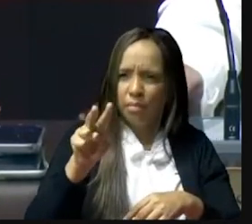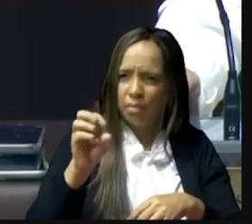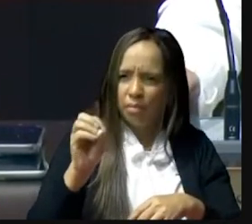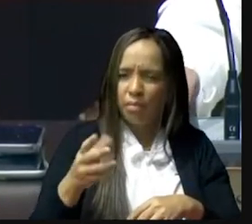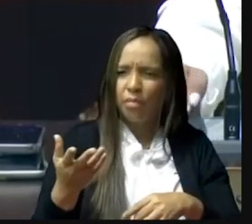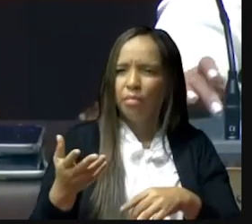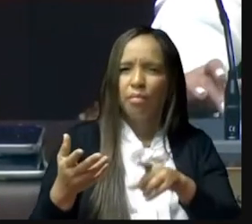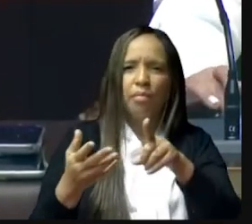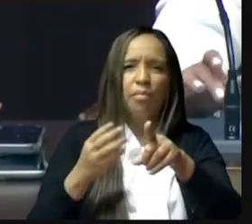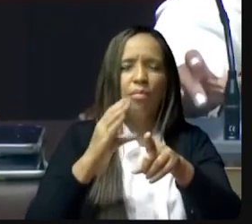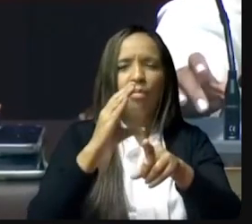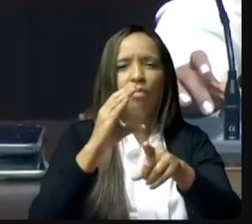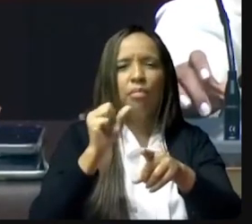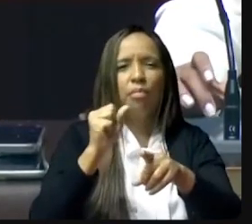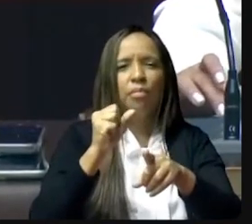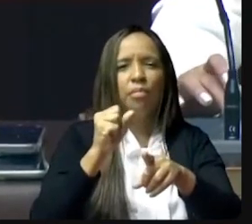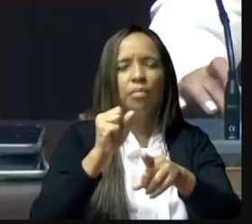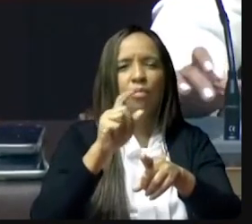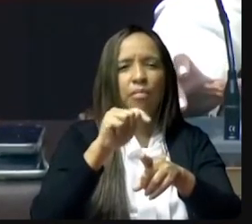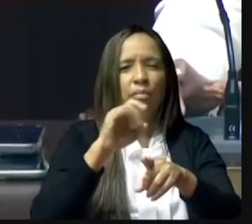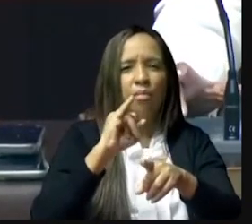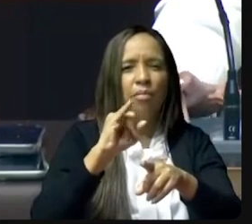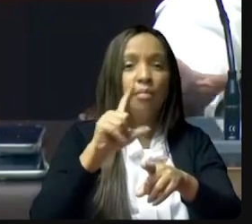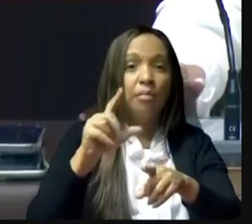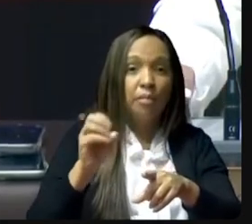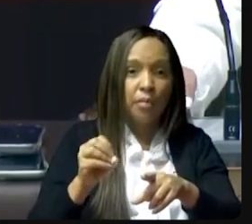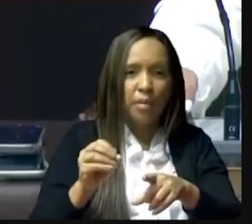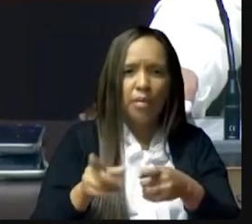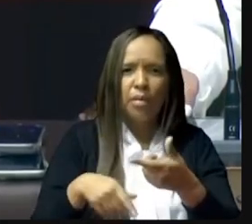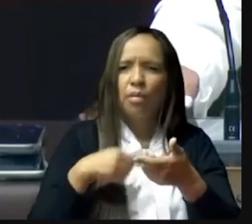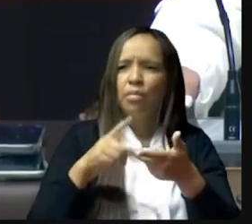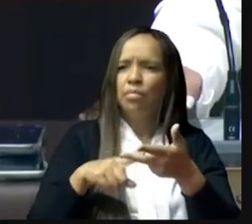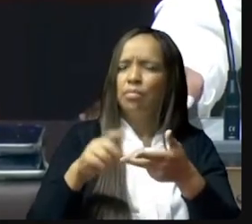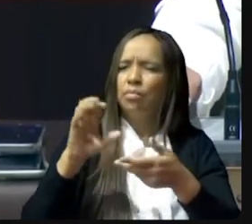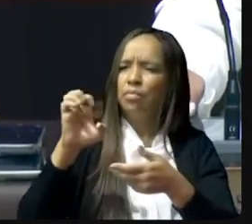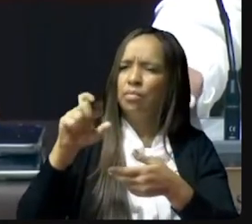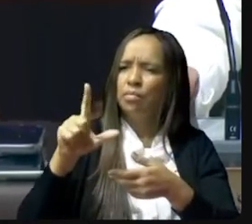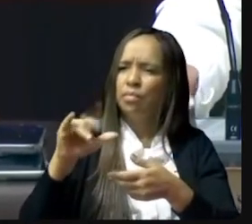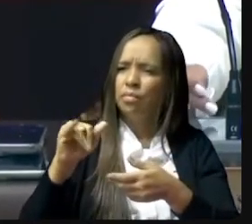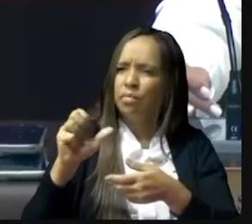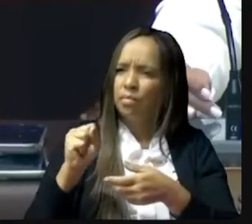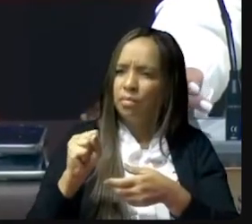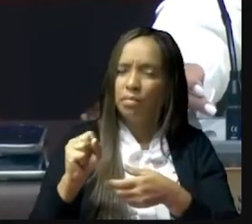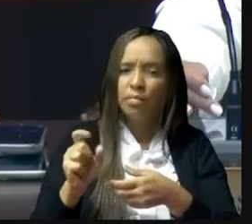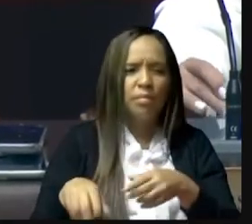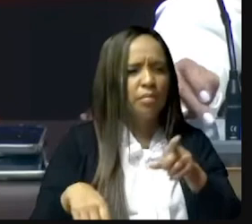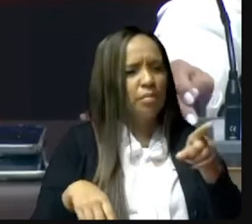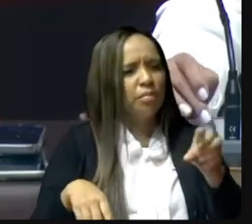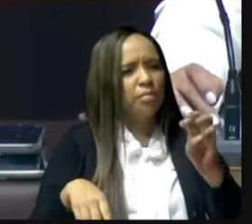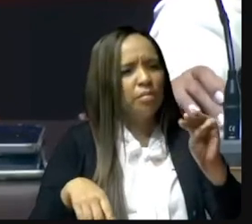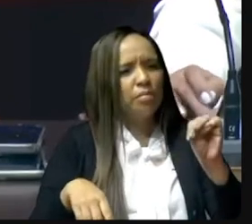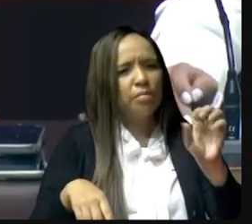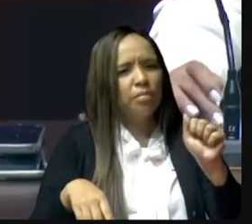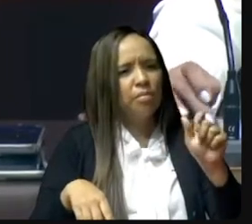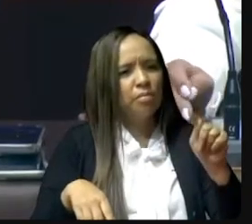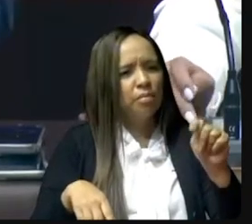eh elita eh Mateo espay